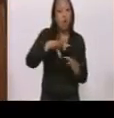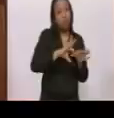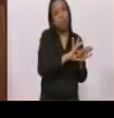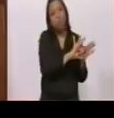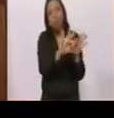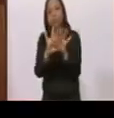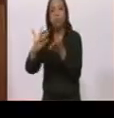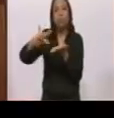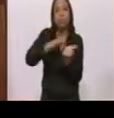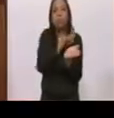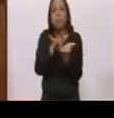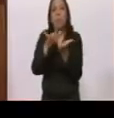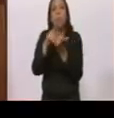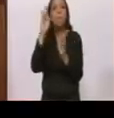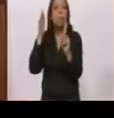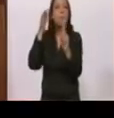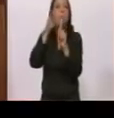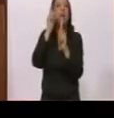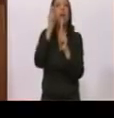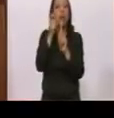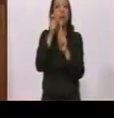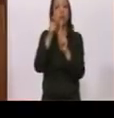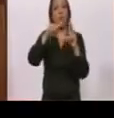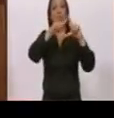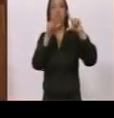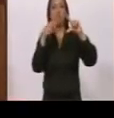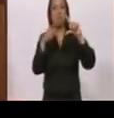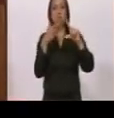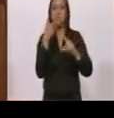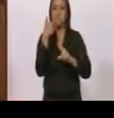juntos por el bien y la unidad de la nación.